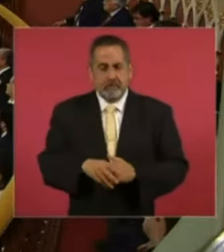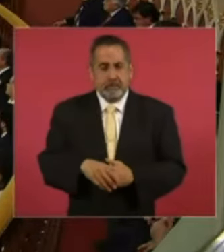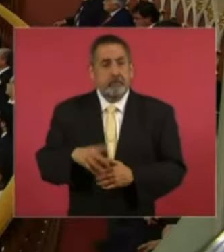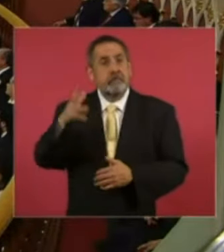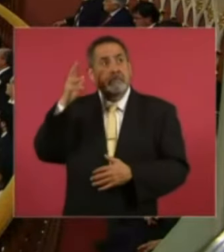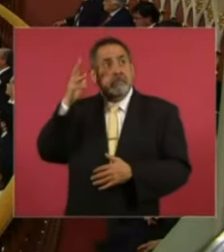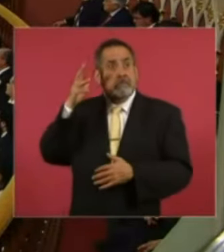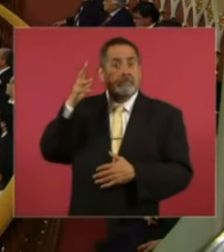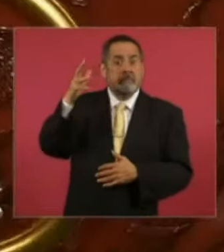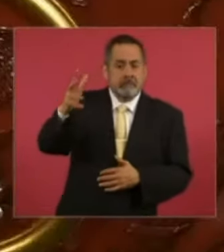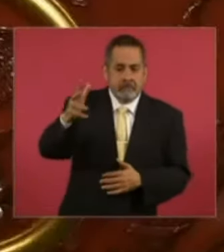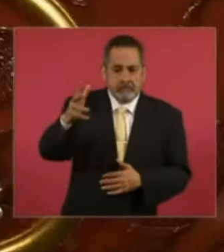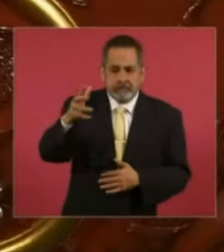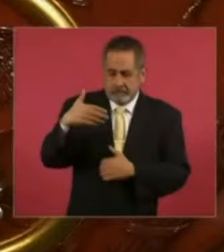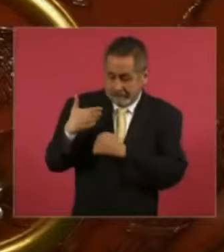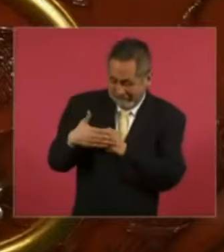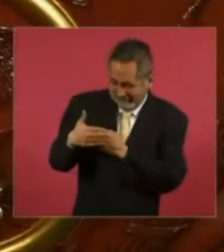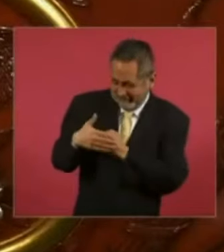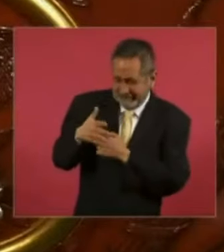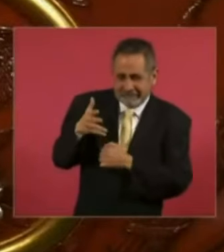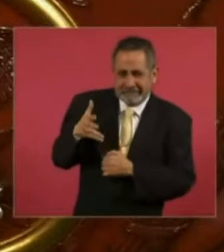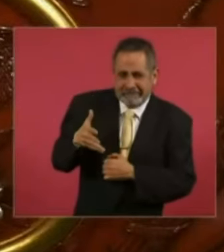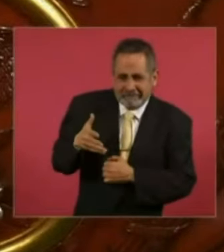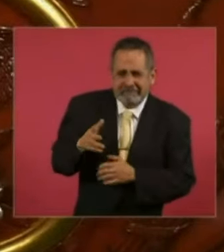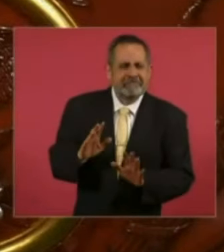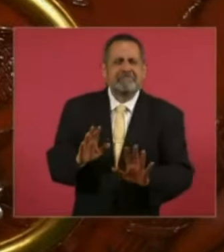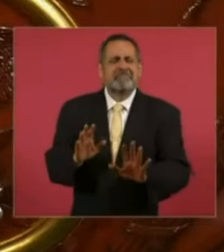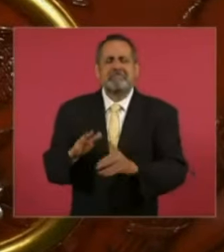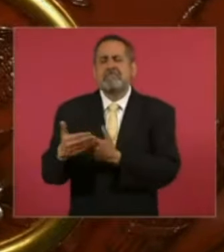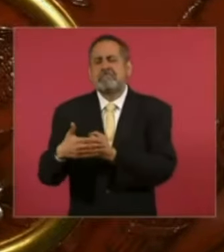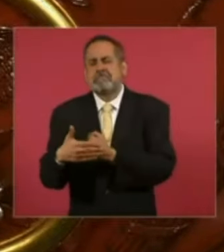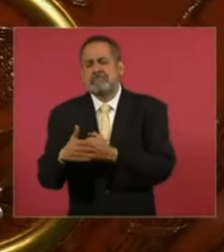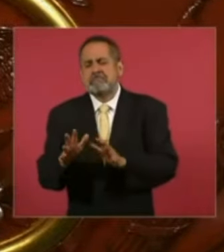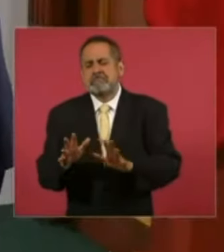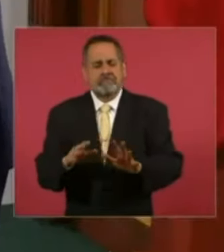gobiernos municipales, también evitar el uso